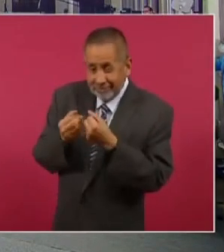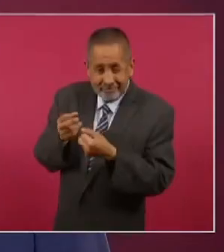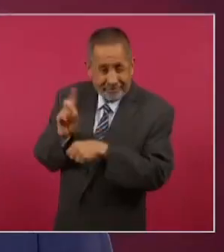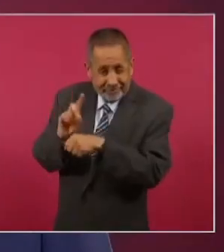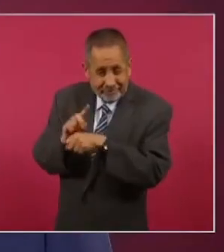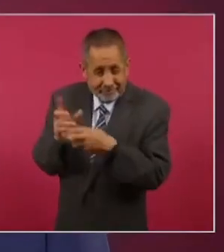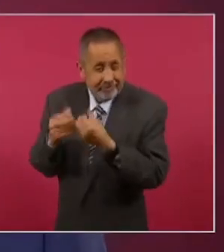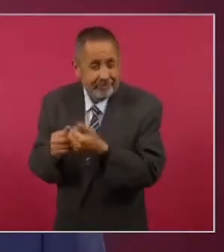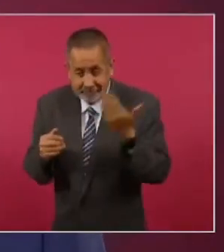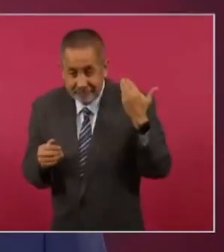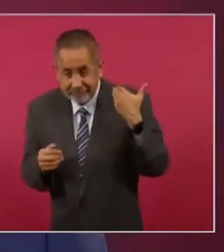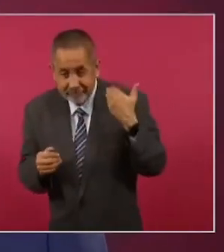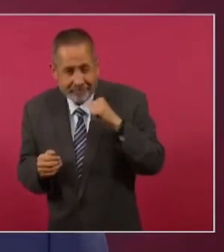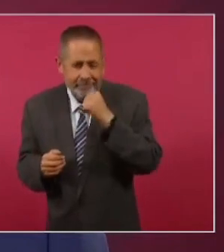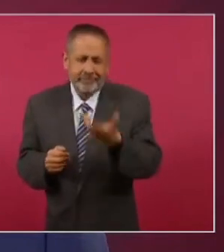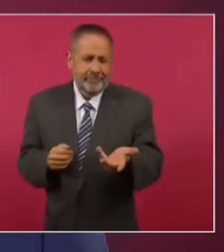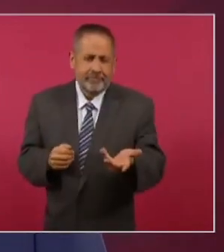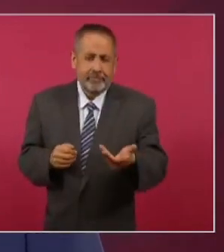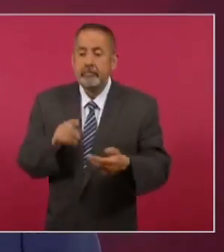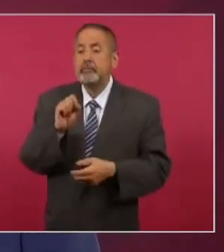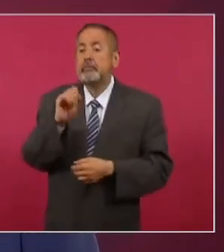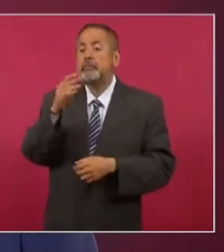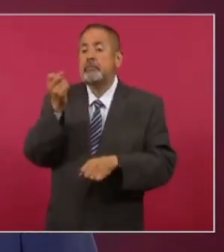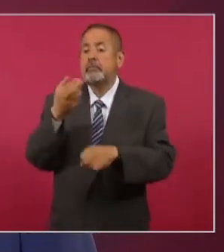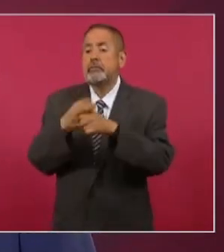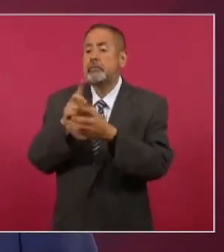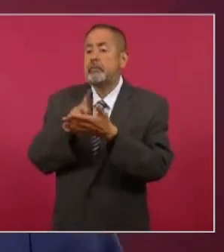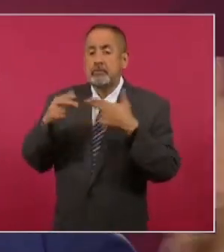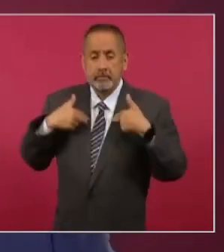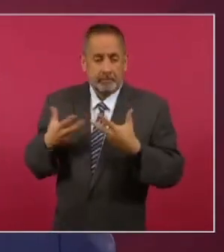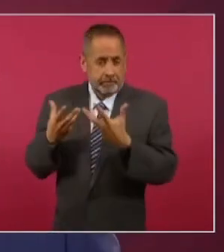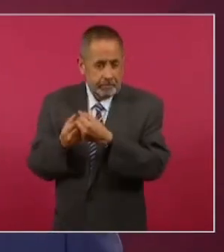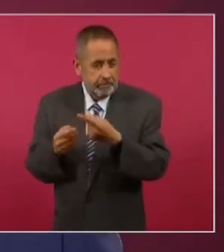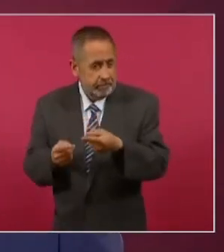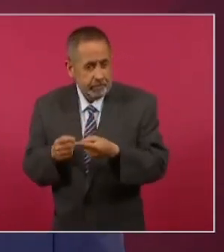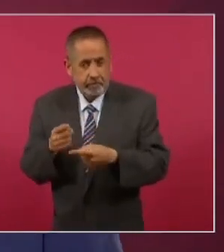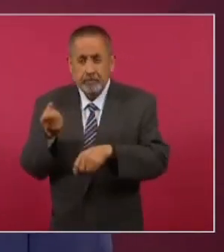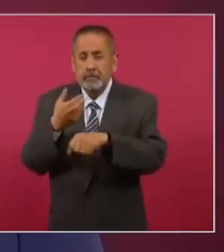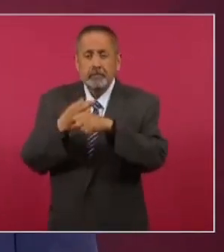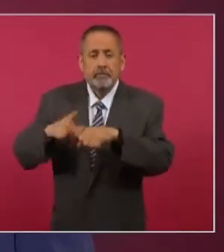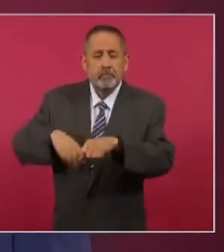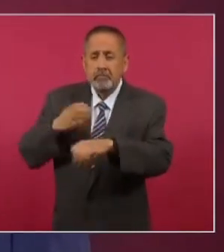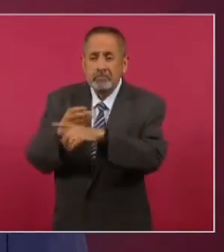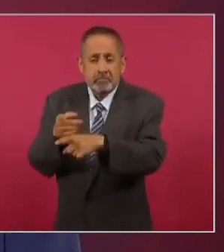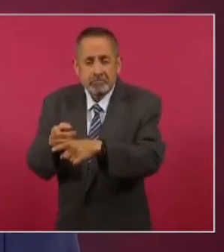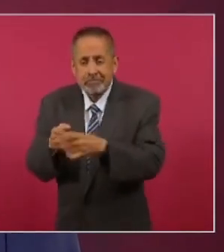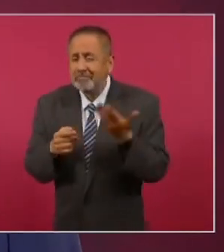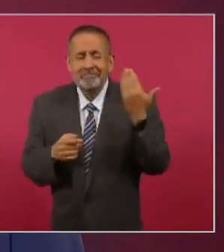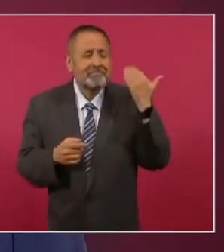con el subsecretario que tiene que ver con derechos humanos con el secretario de gobernación no